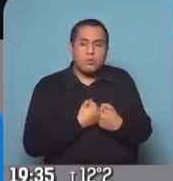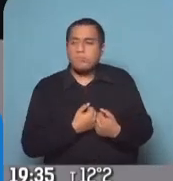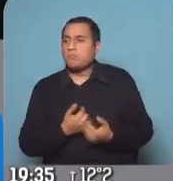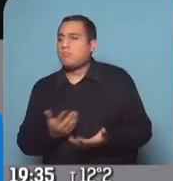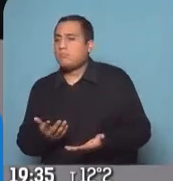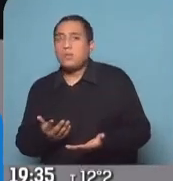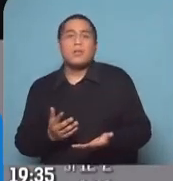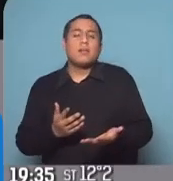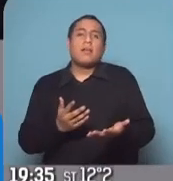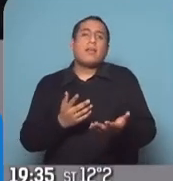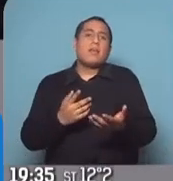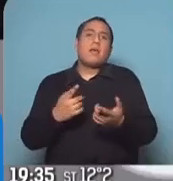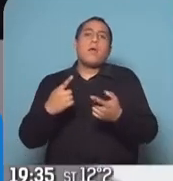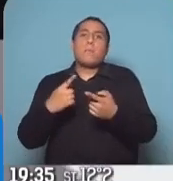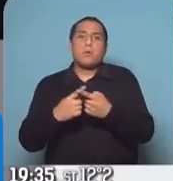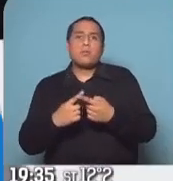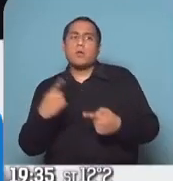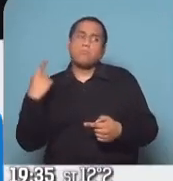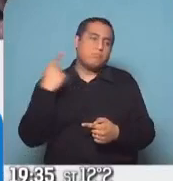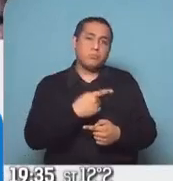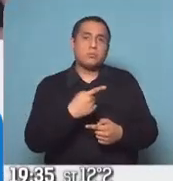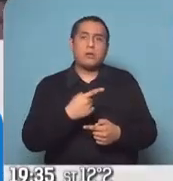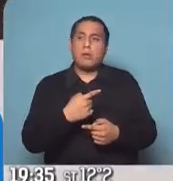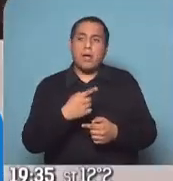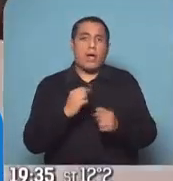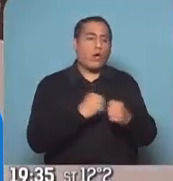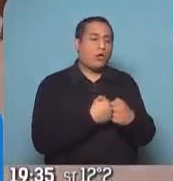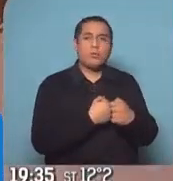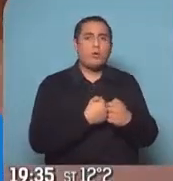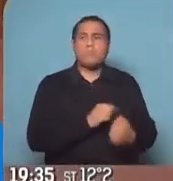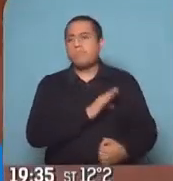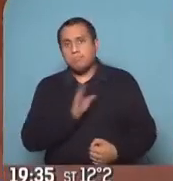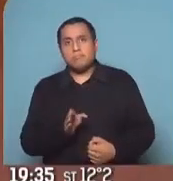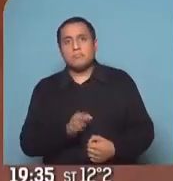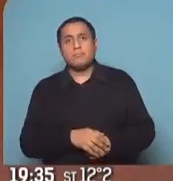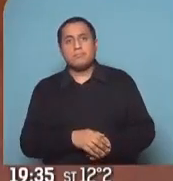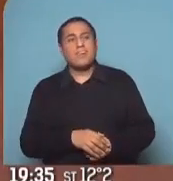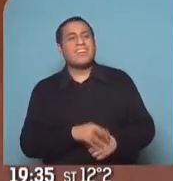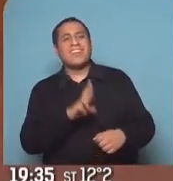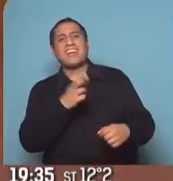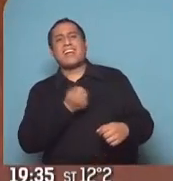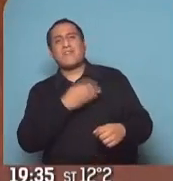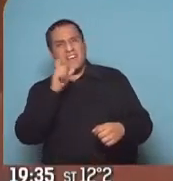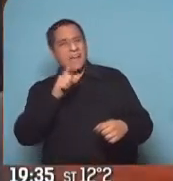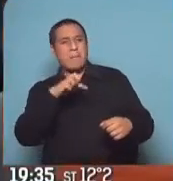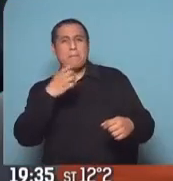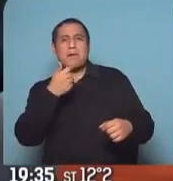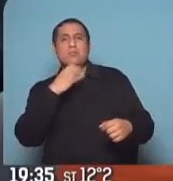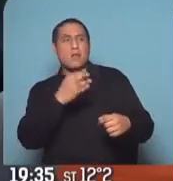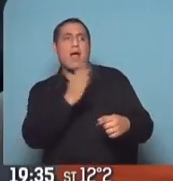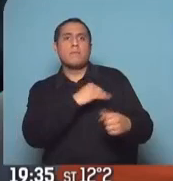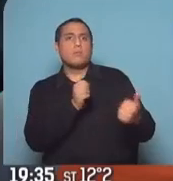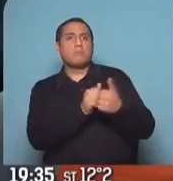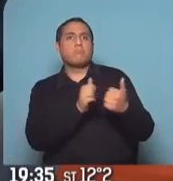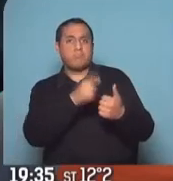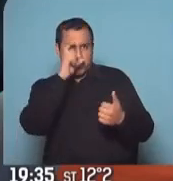persecución política y judicial a que se lo sometió. Todo eso pudo haber... Allí está Rafael Pascual, uno de los políticos más cercanos a De la Rúa, tanto en el